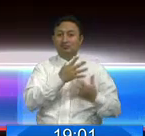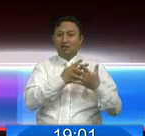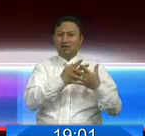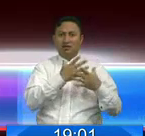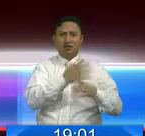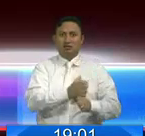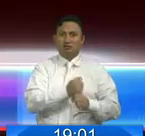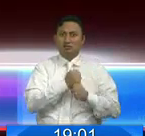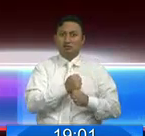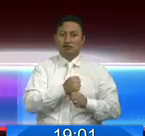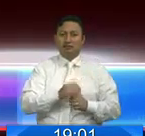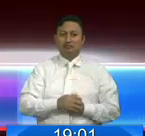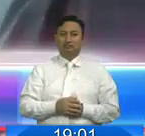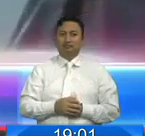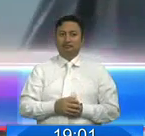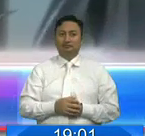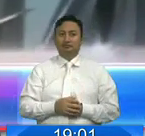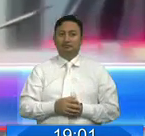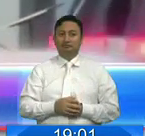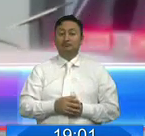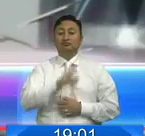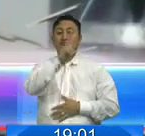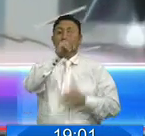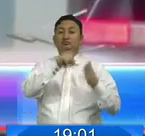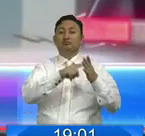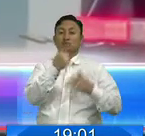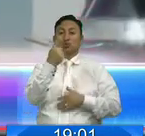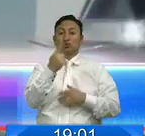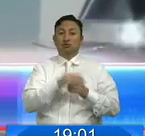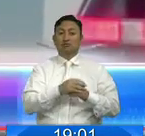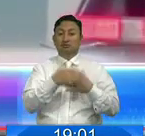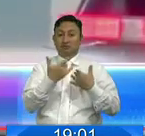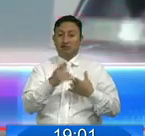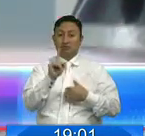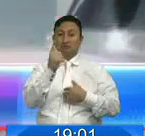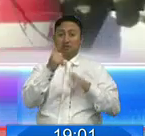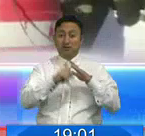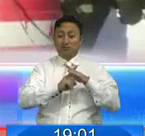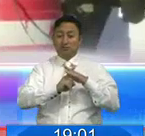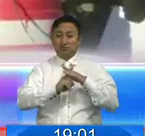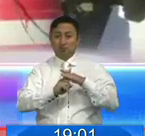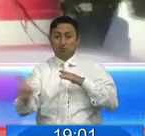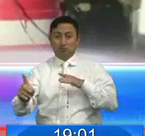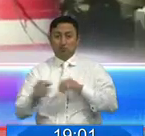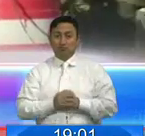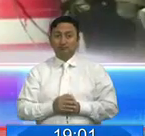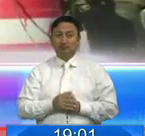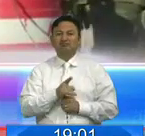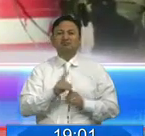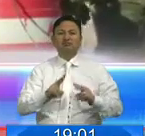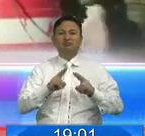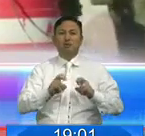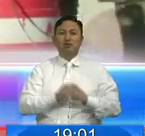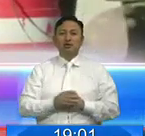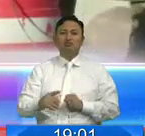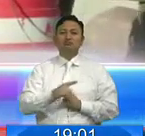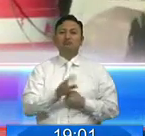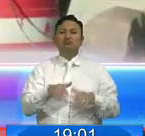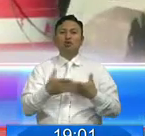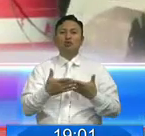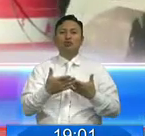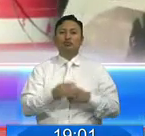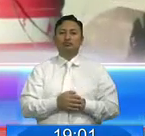seguridad. En el 2001, se da su primera fuga. Según investigaciones, su libertad la